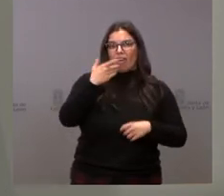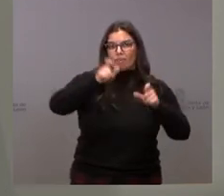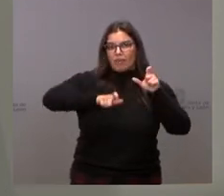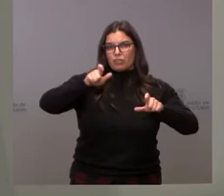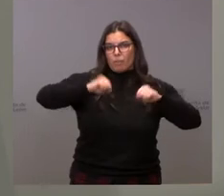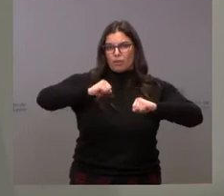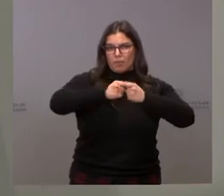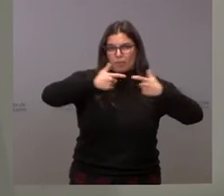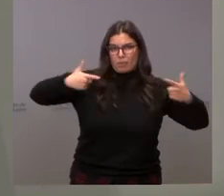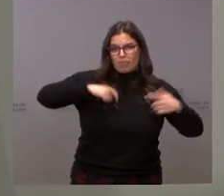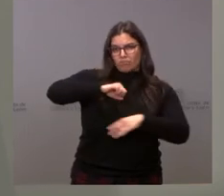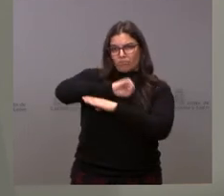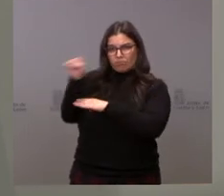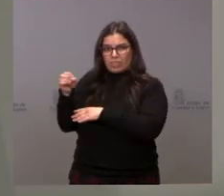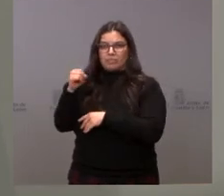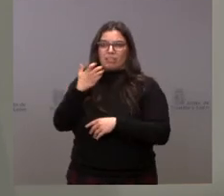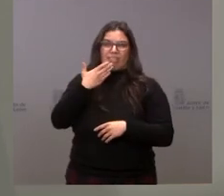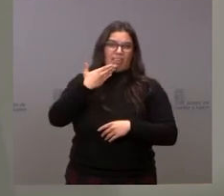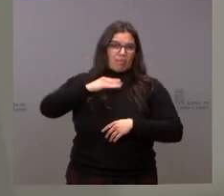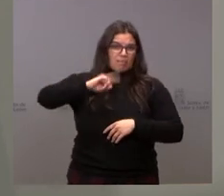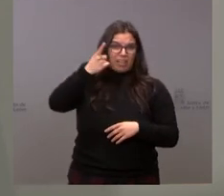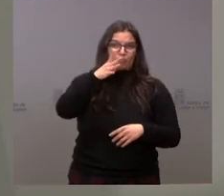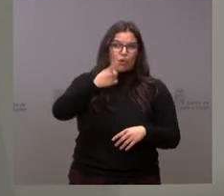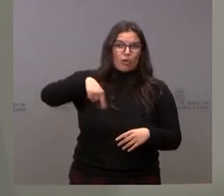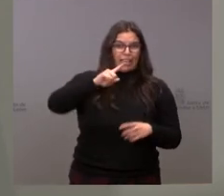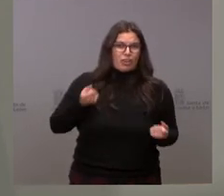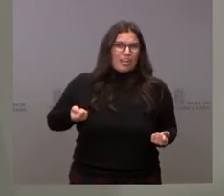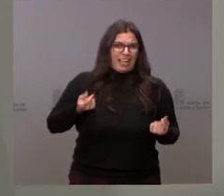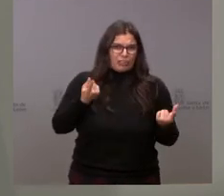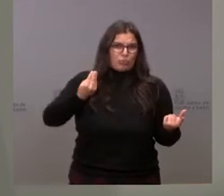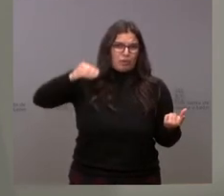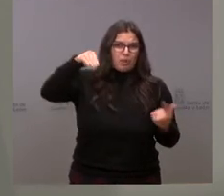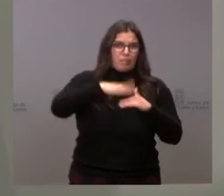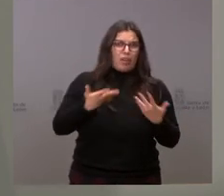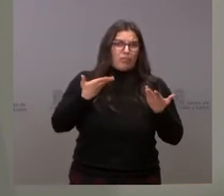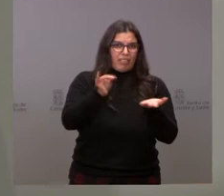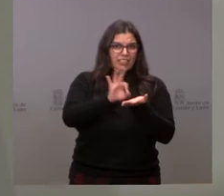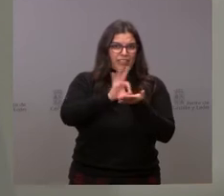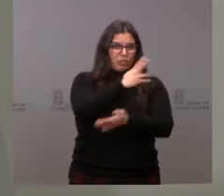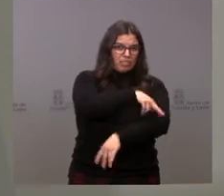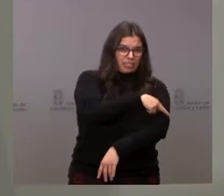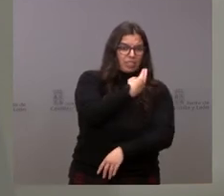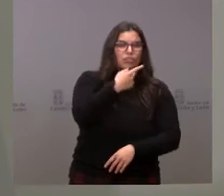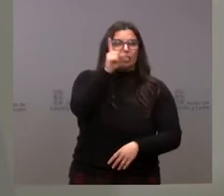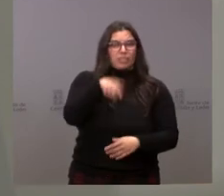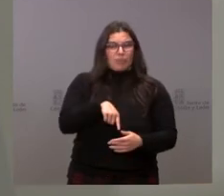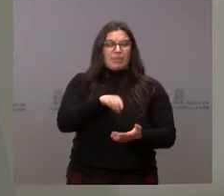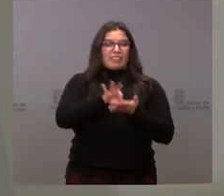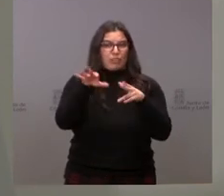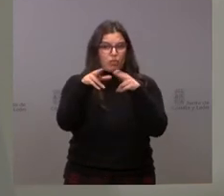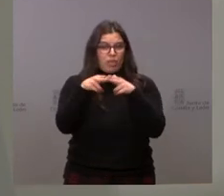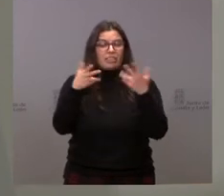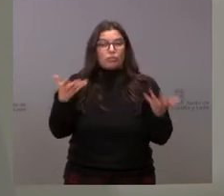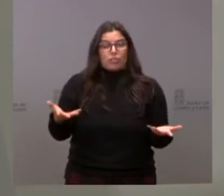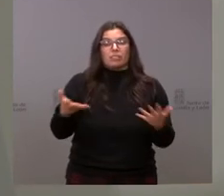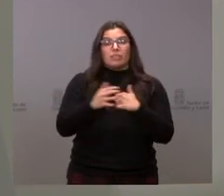y fundamentalmente en la edad más avanzada que tiene un coste muy importante en la prestación de los servicios sanitarios y de carácter social por tanto